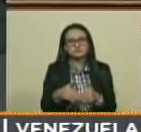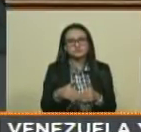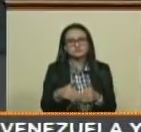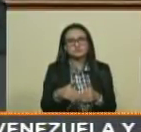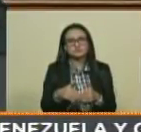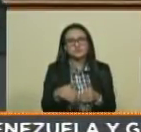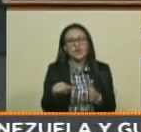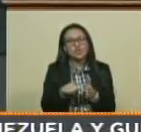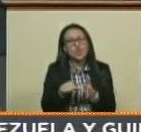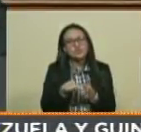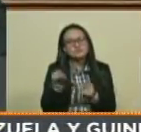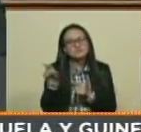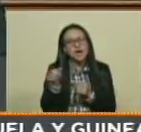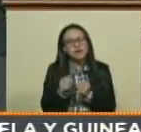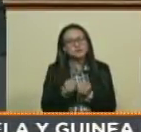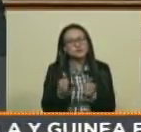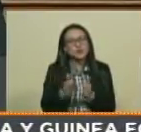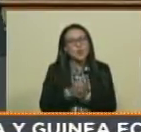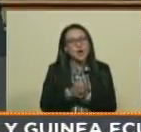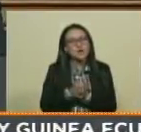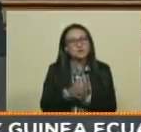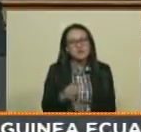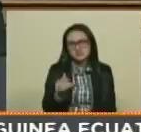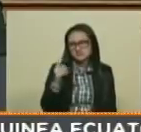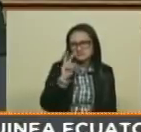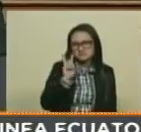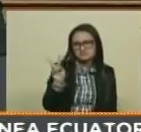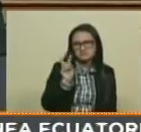en el estado Anzoátegui, oye, tenían días y días ahí.